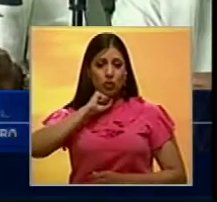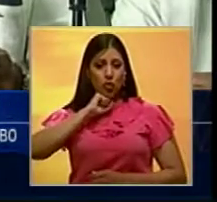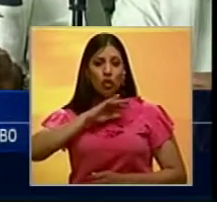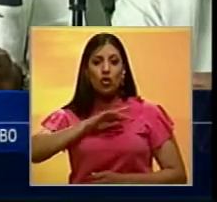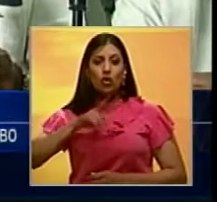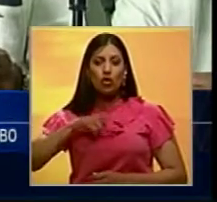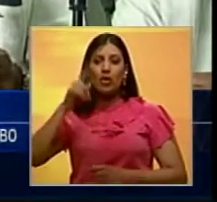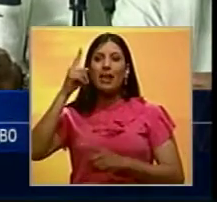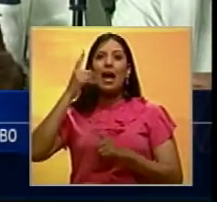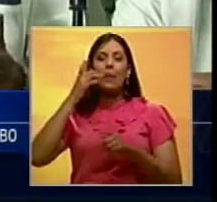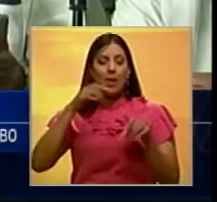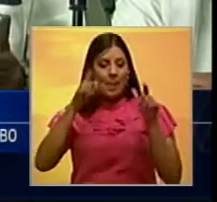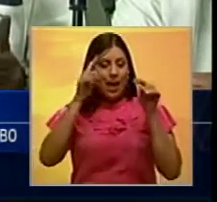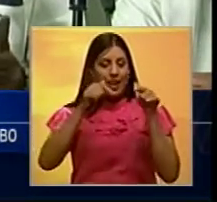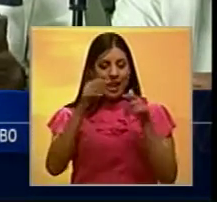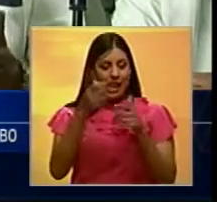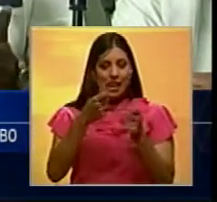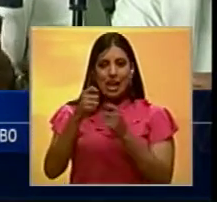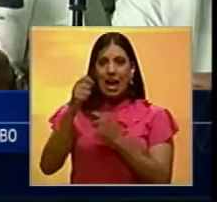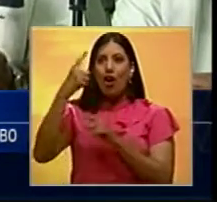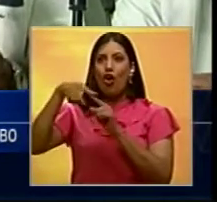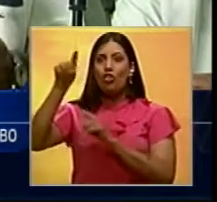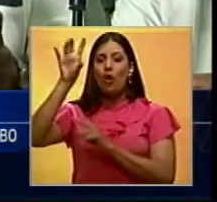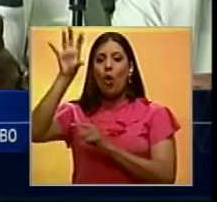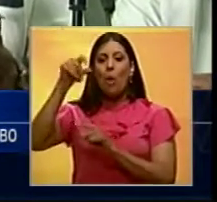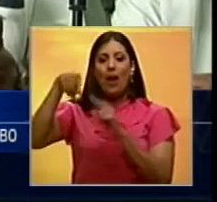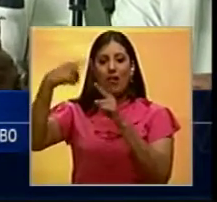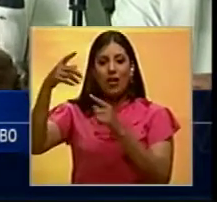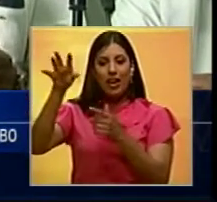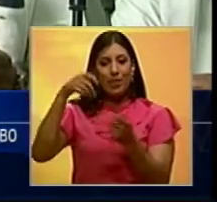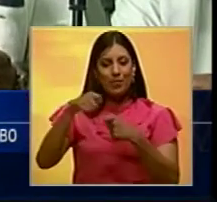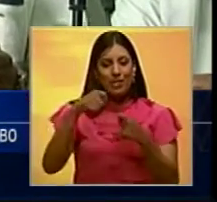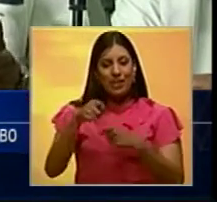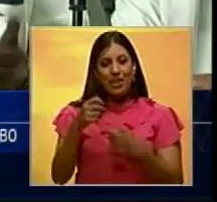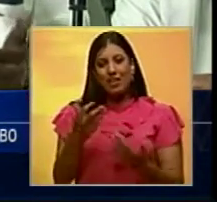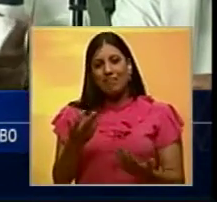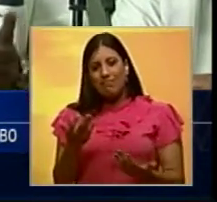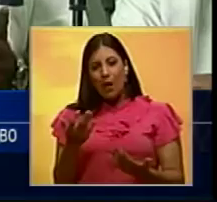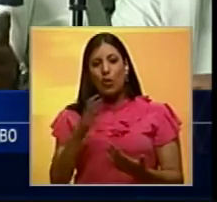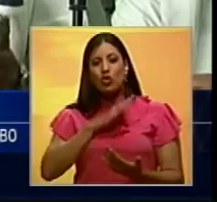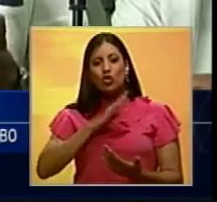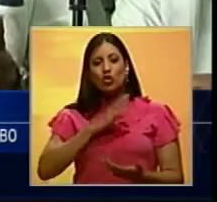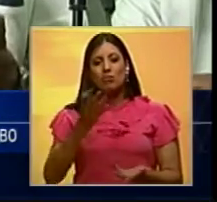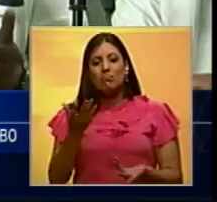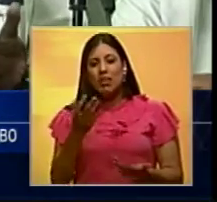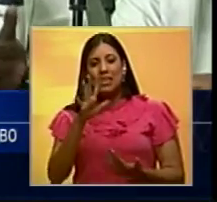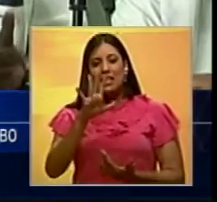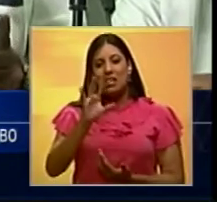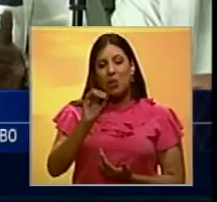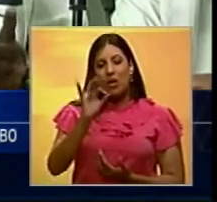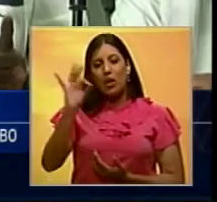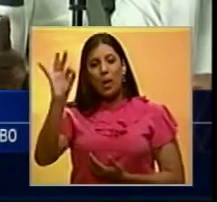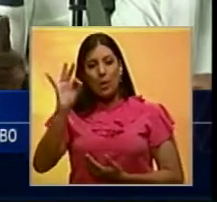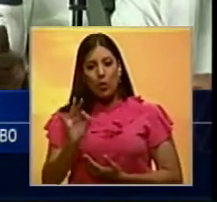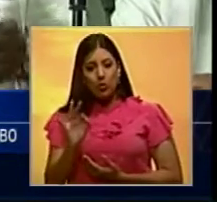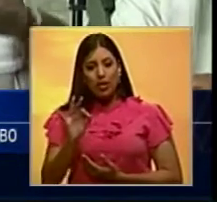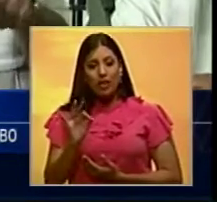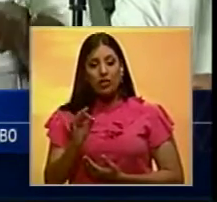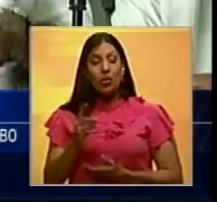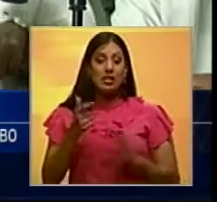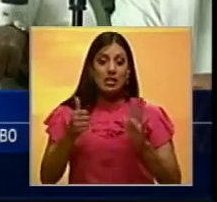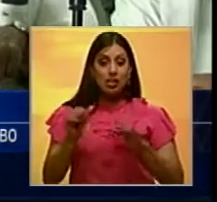estar importando carne porque no se cubría la demanda nacional, apenas estábamos llegando a un 50%,